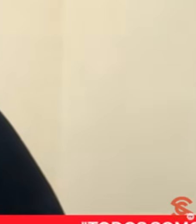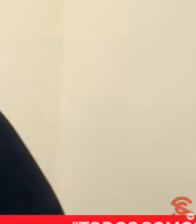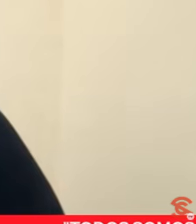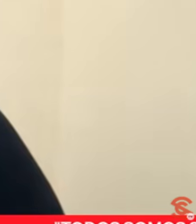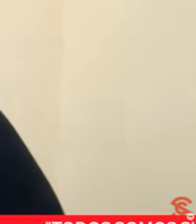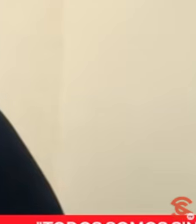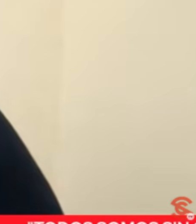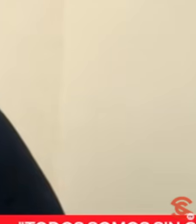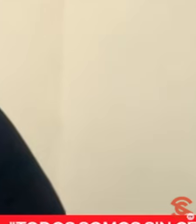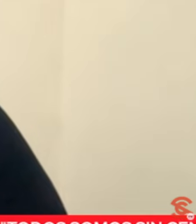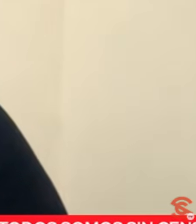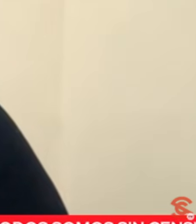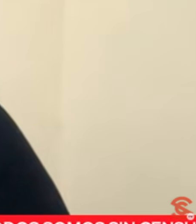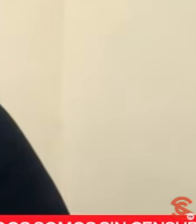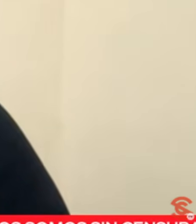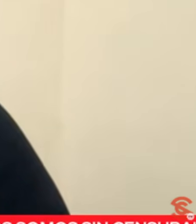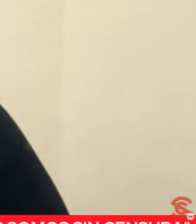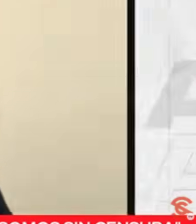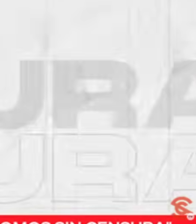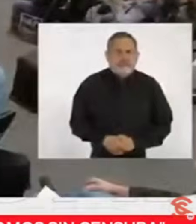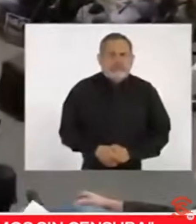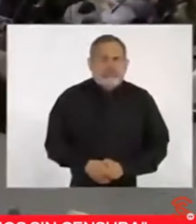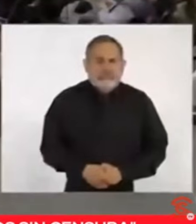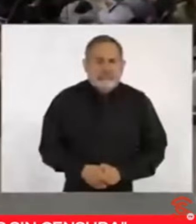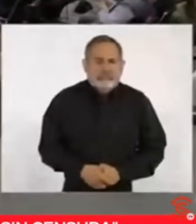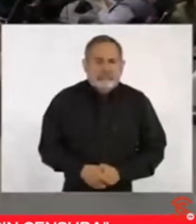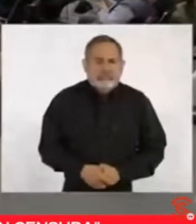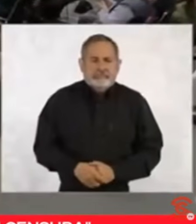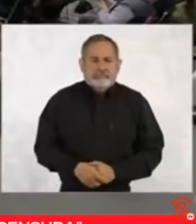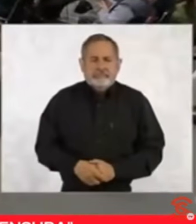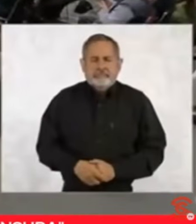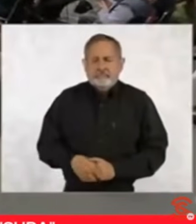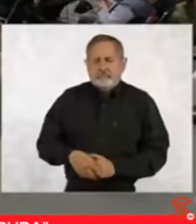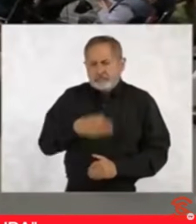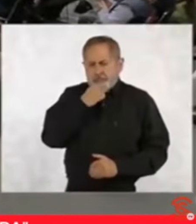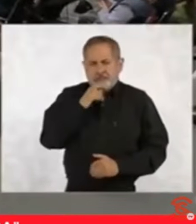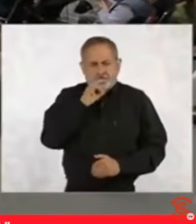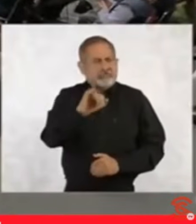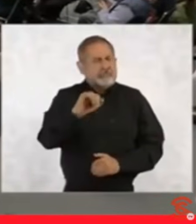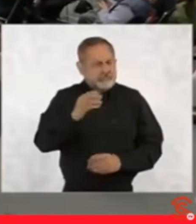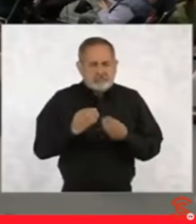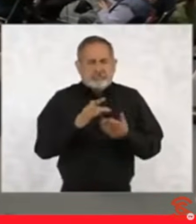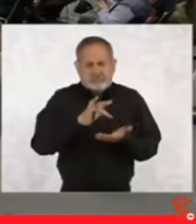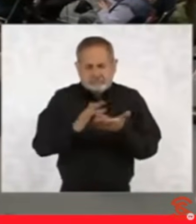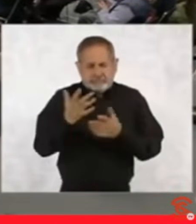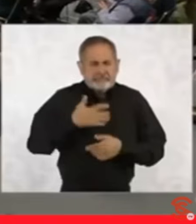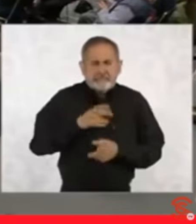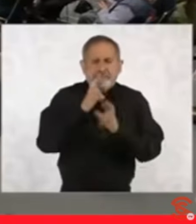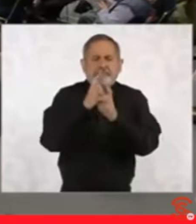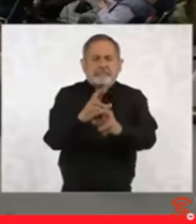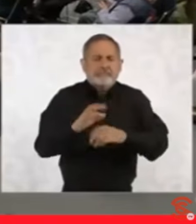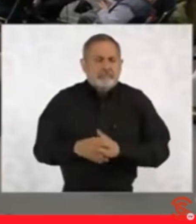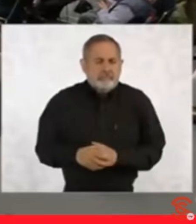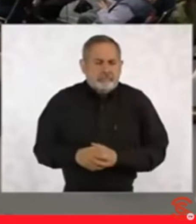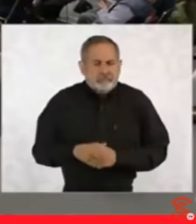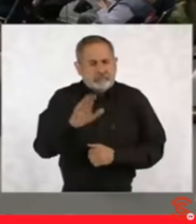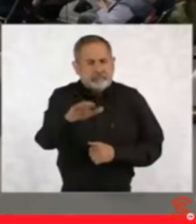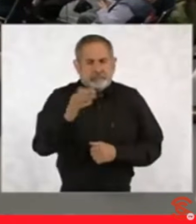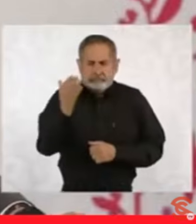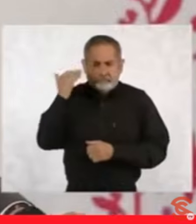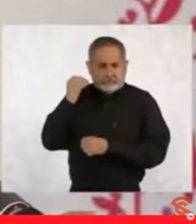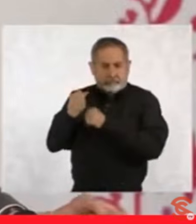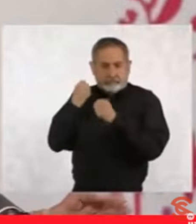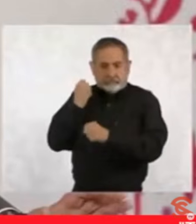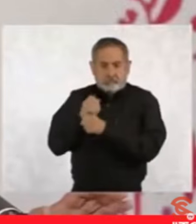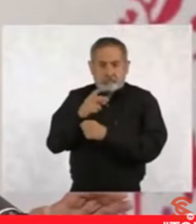del pueblo, Marcelo Ebrard. Gracias. Bueno, yo te diría lo siguiente. En el año